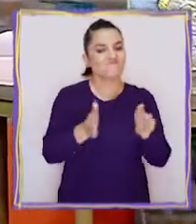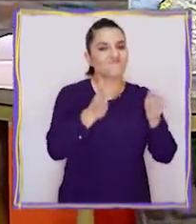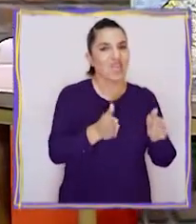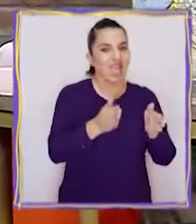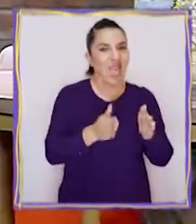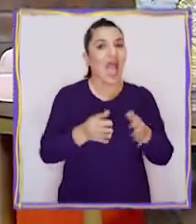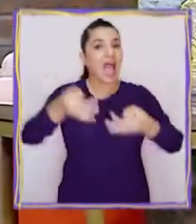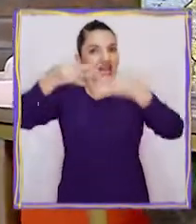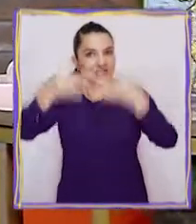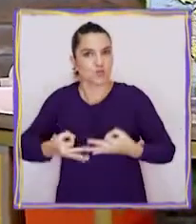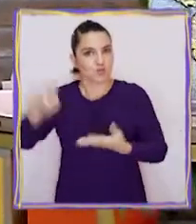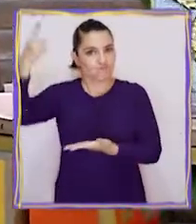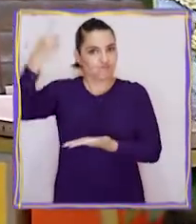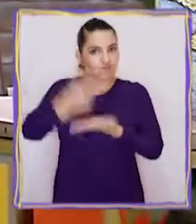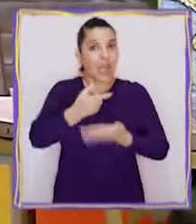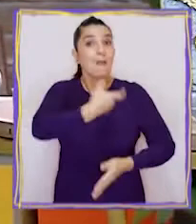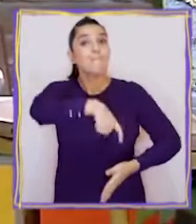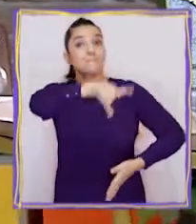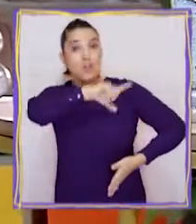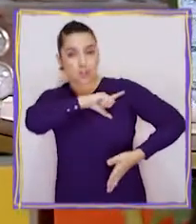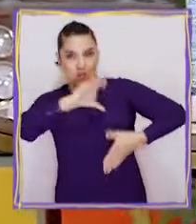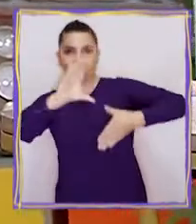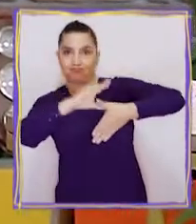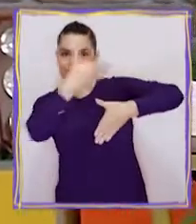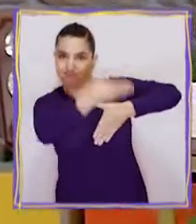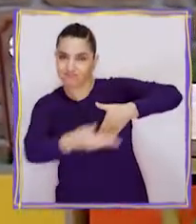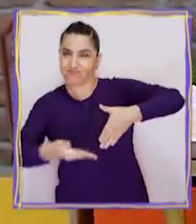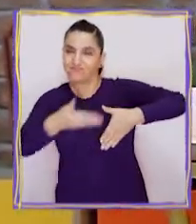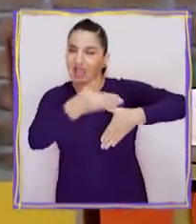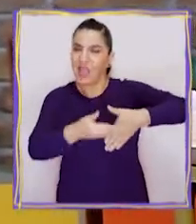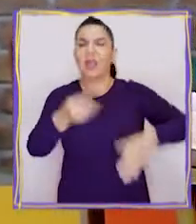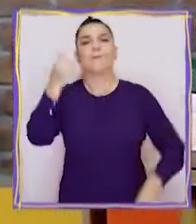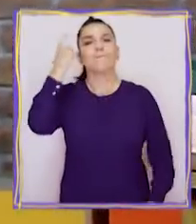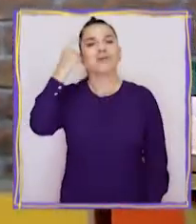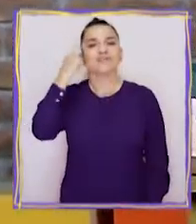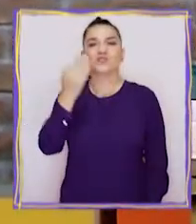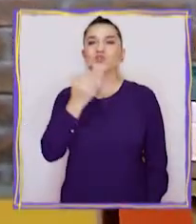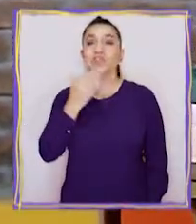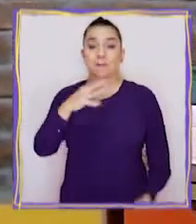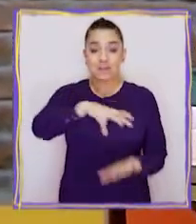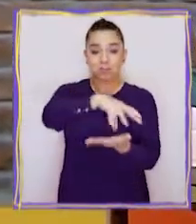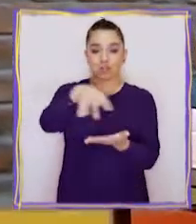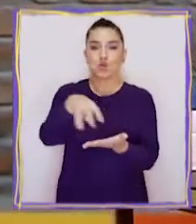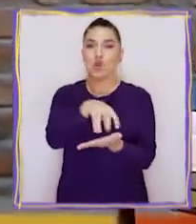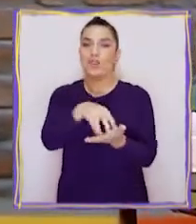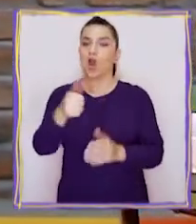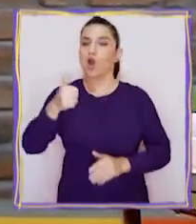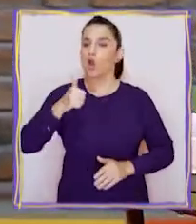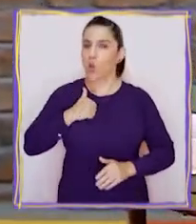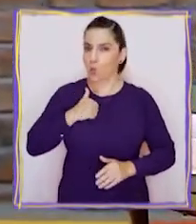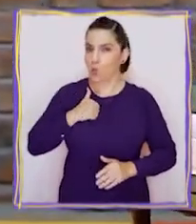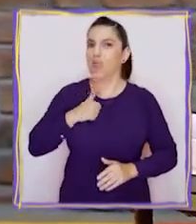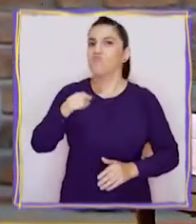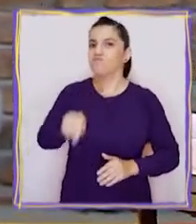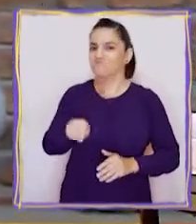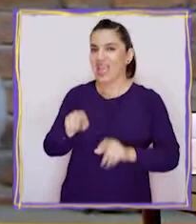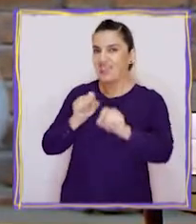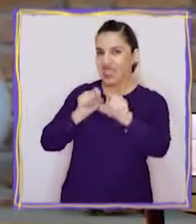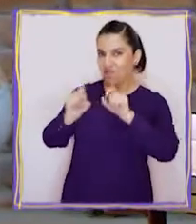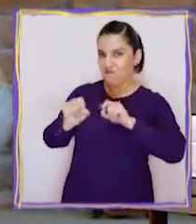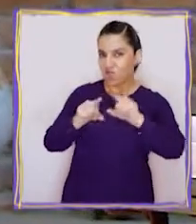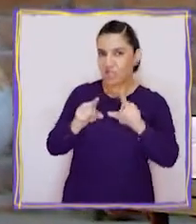orden y asegurar la gobernanza de los españoles en el territorio, considerando que las ciudades también cumplían un rol